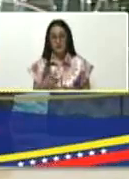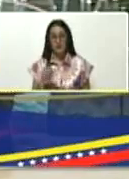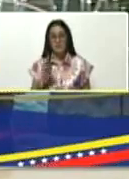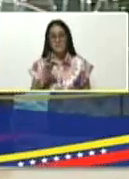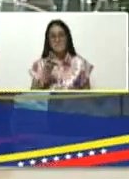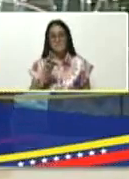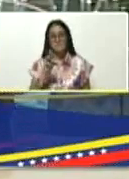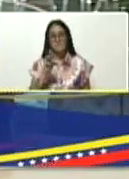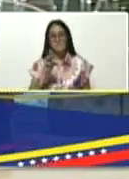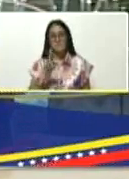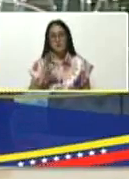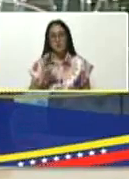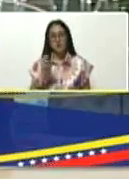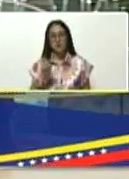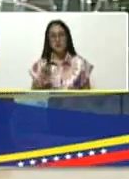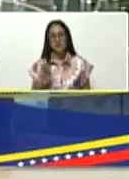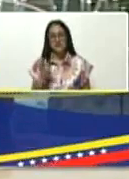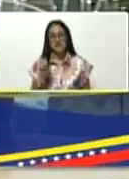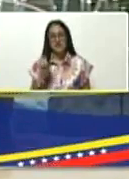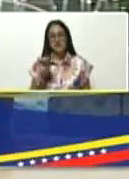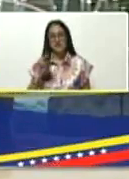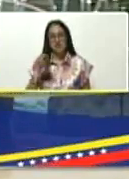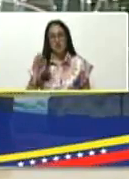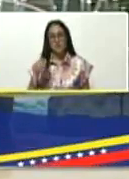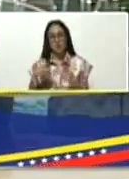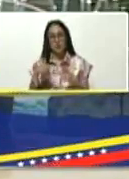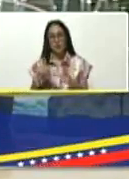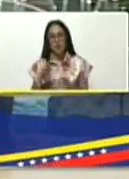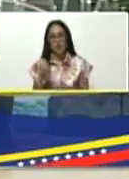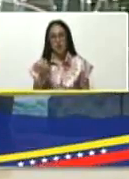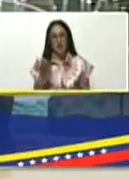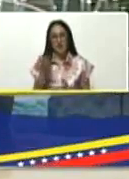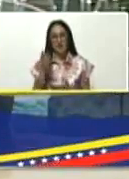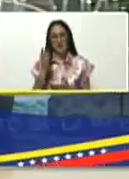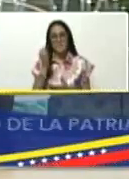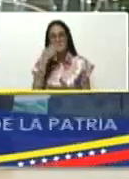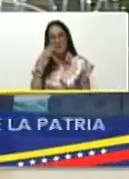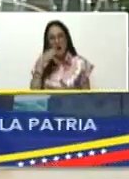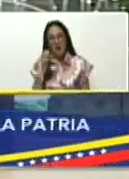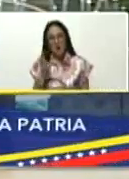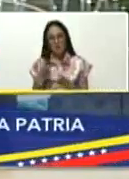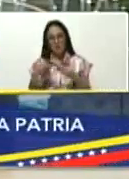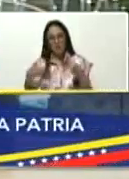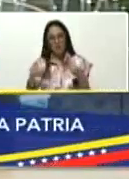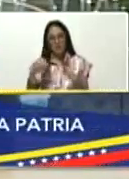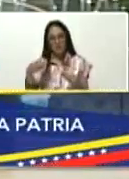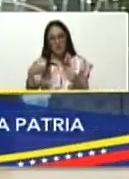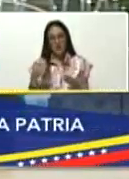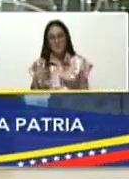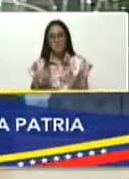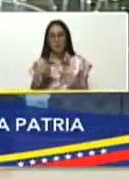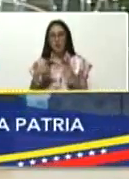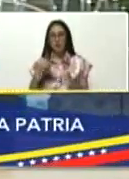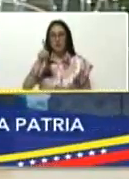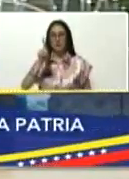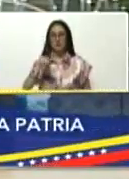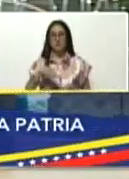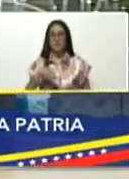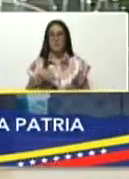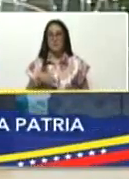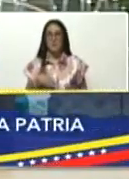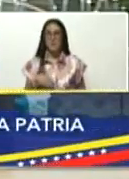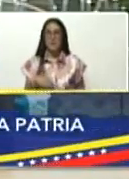Puchetino, en la intervención del productor de la melaza de mango, en el productor de